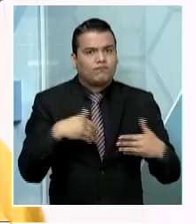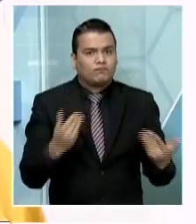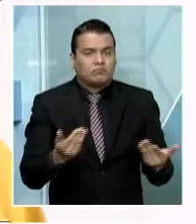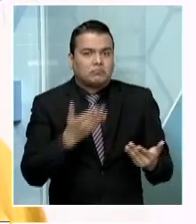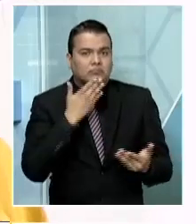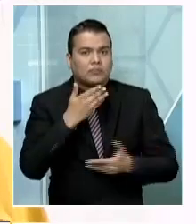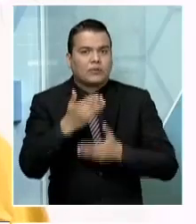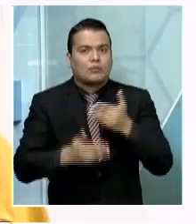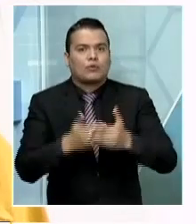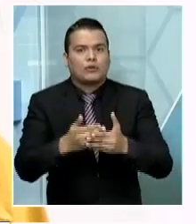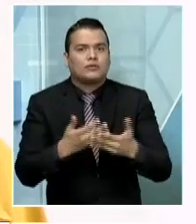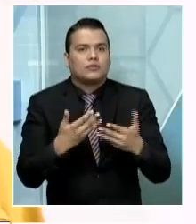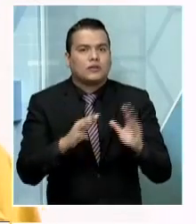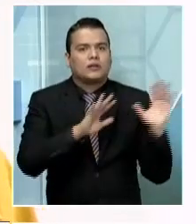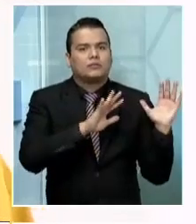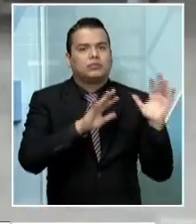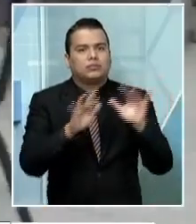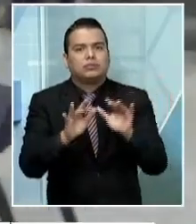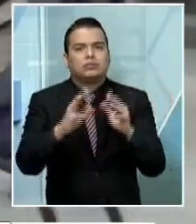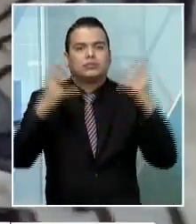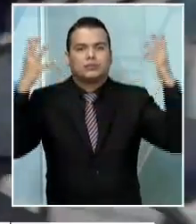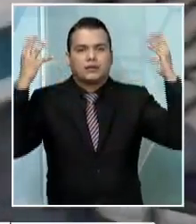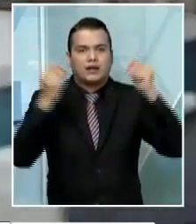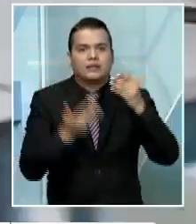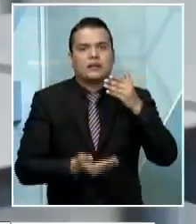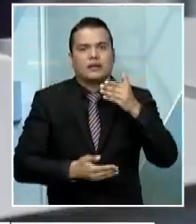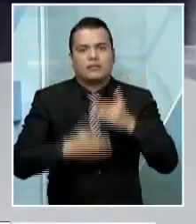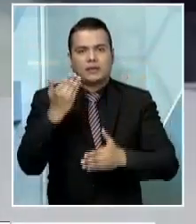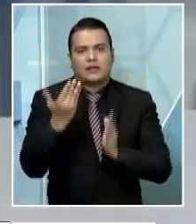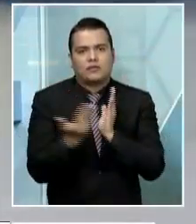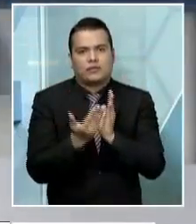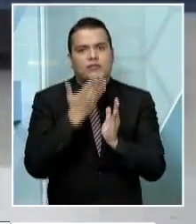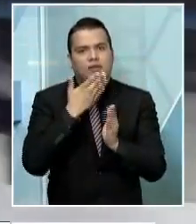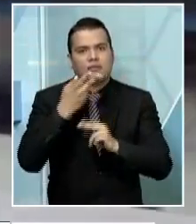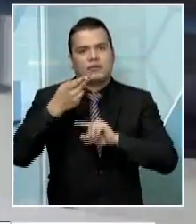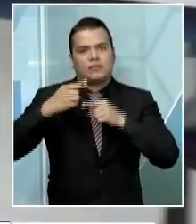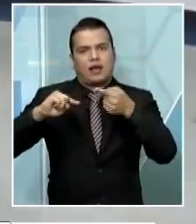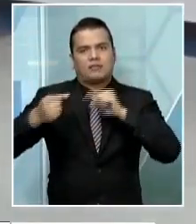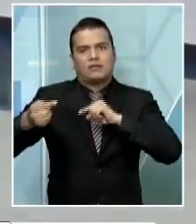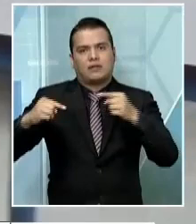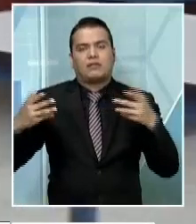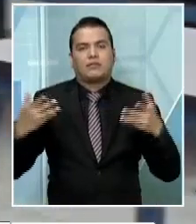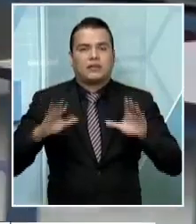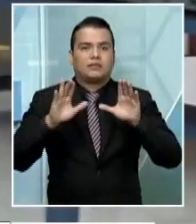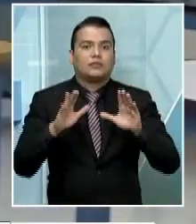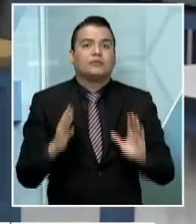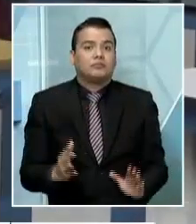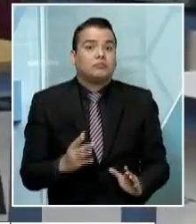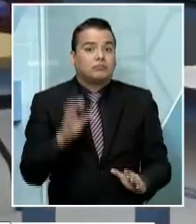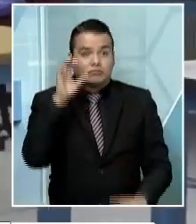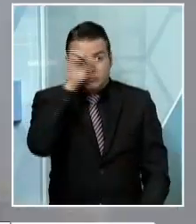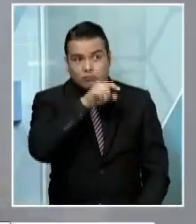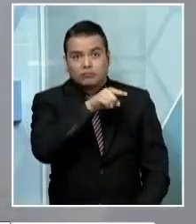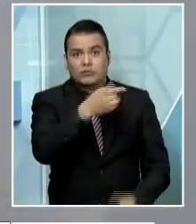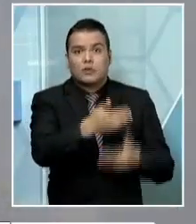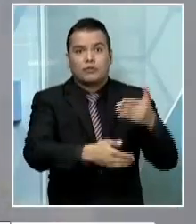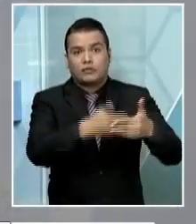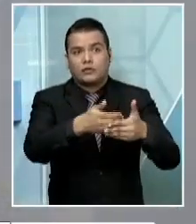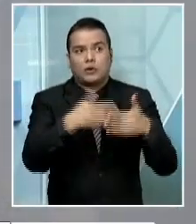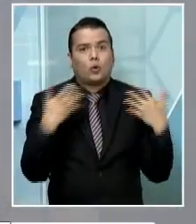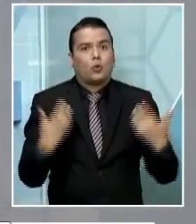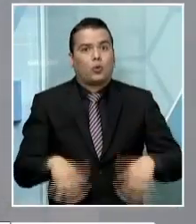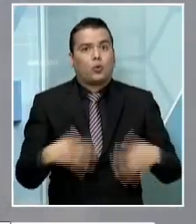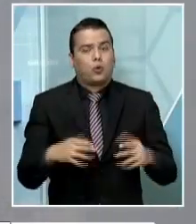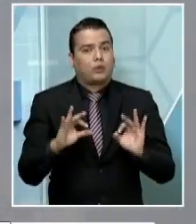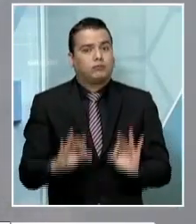generar un proceso de retorno a clase. Los grupos de investigación de las universidades demostraron la alta calidad educativa, pues han